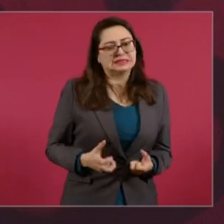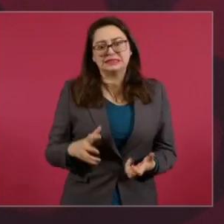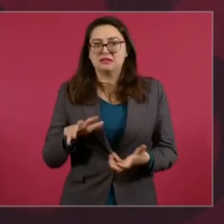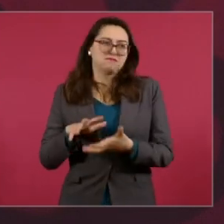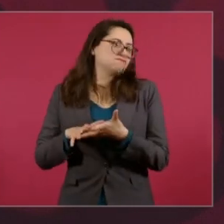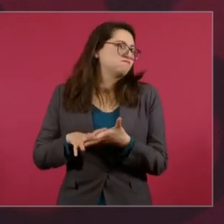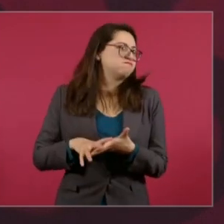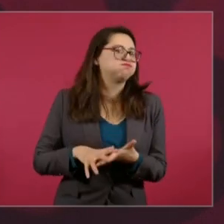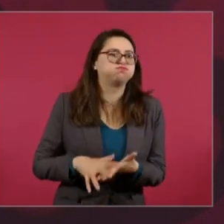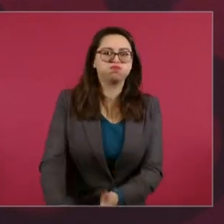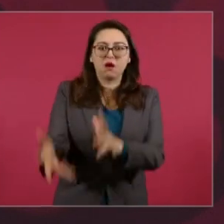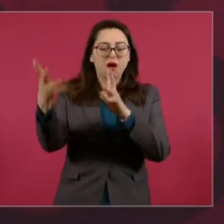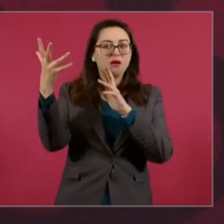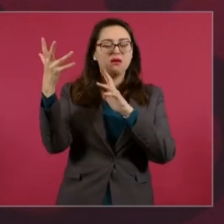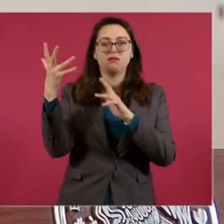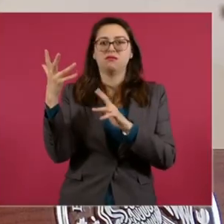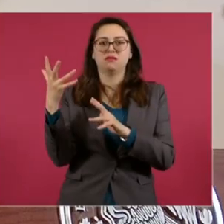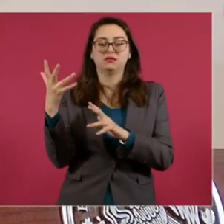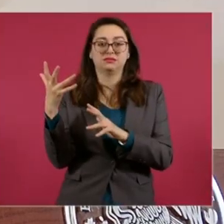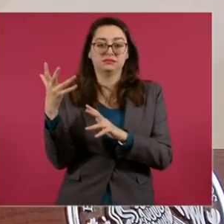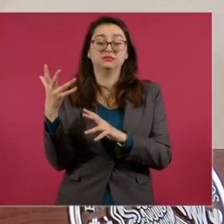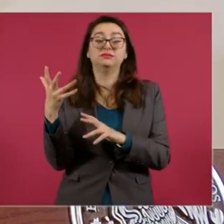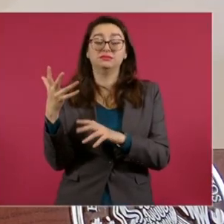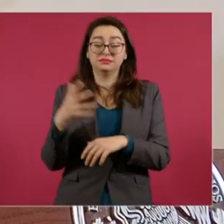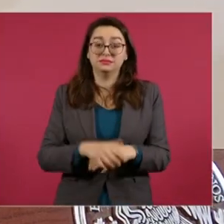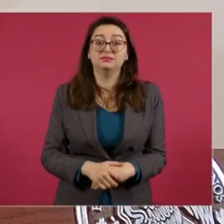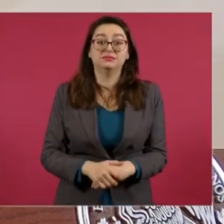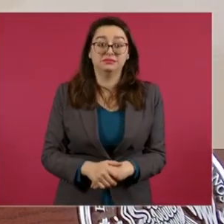Pues por eso fue la Revolución Mexicana,